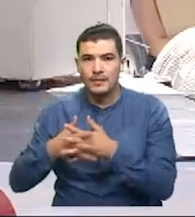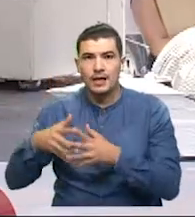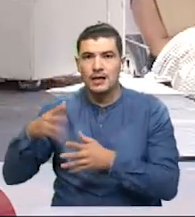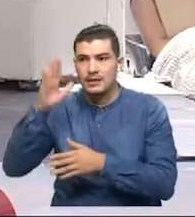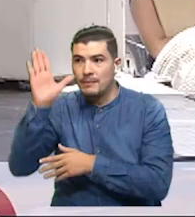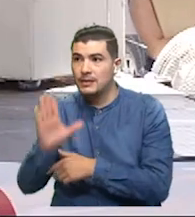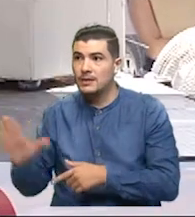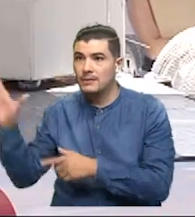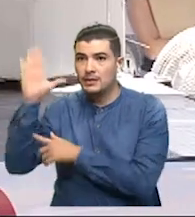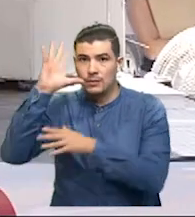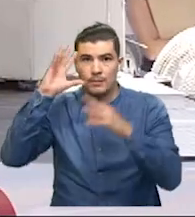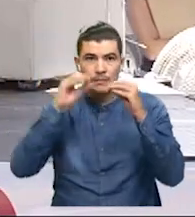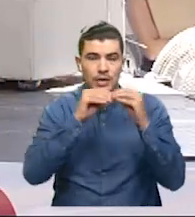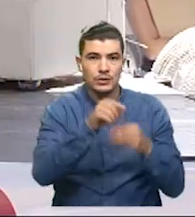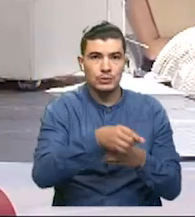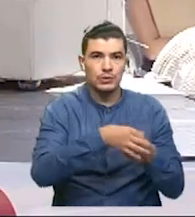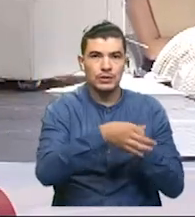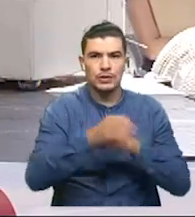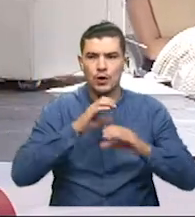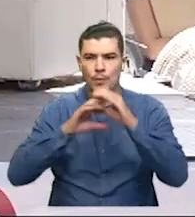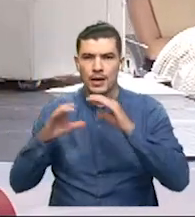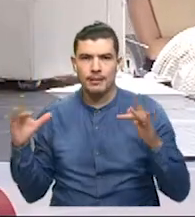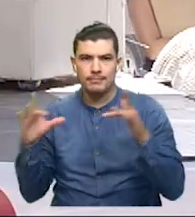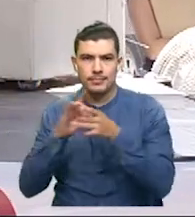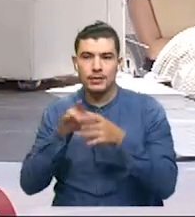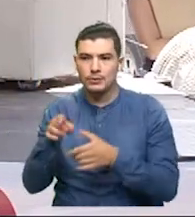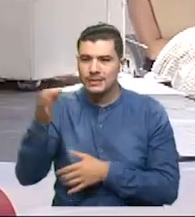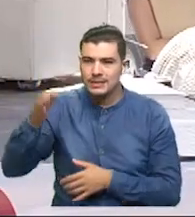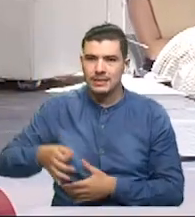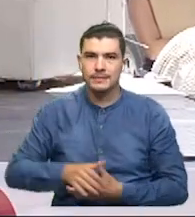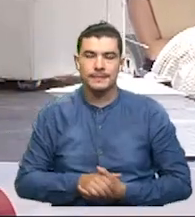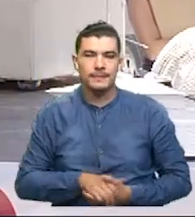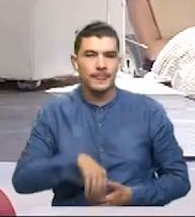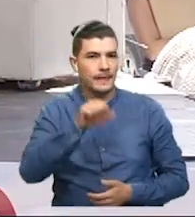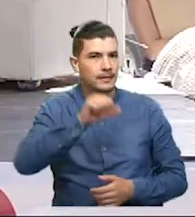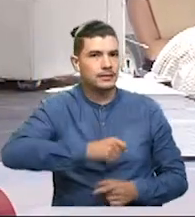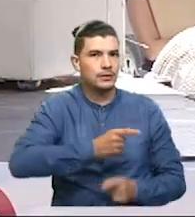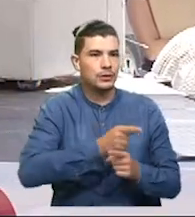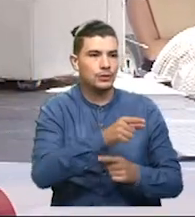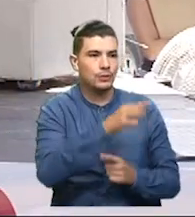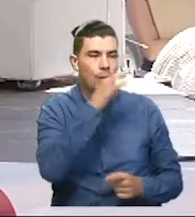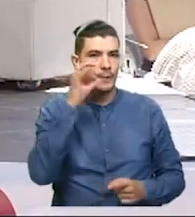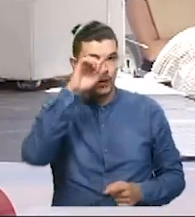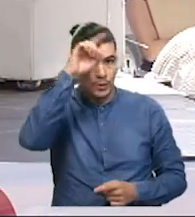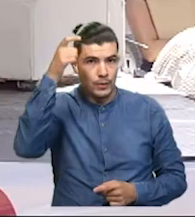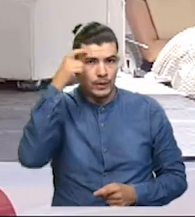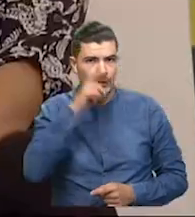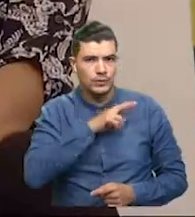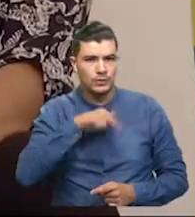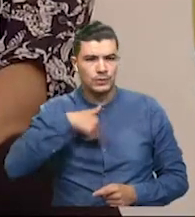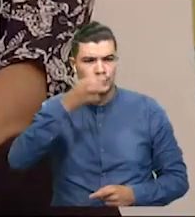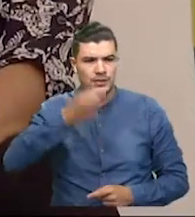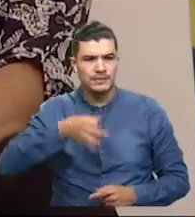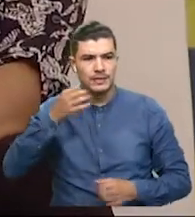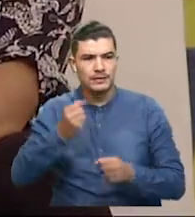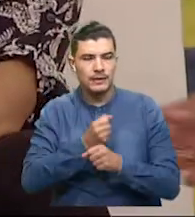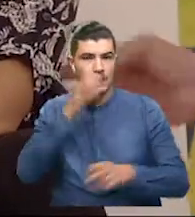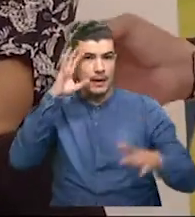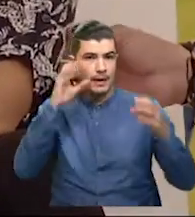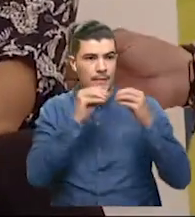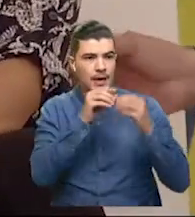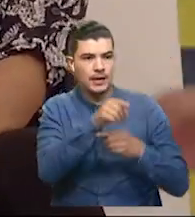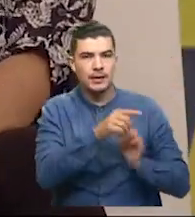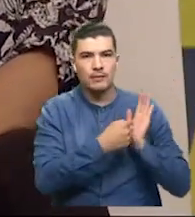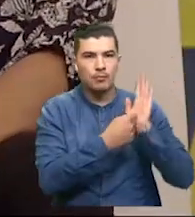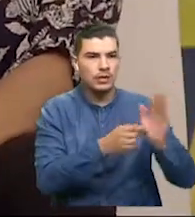el municipio, y es una comunicación permanente la que ustedes tienen. Sí, con el señor gobernador hemos trabajado de la mano para garantizar y mostrar